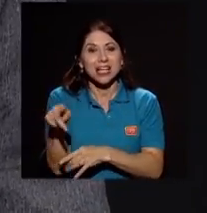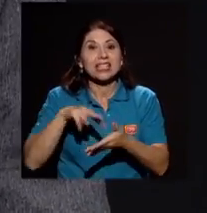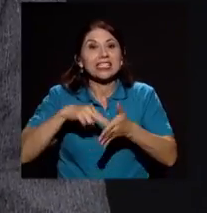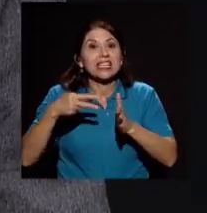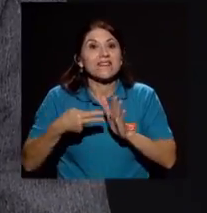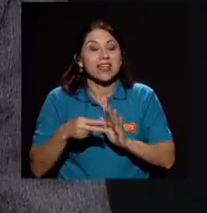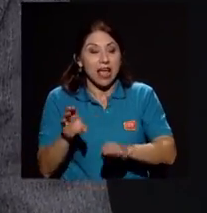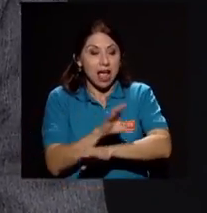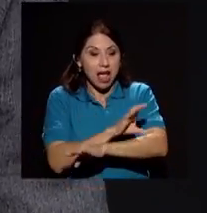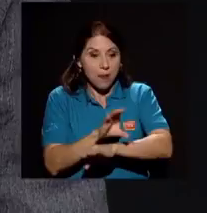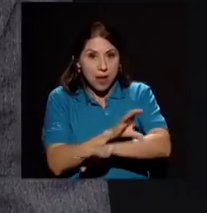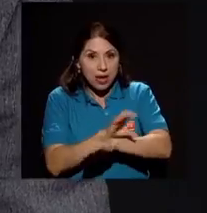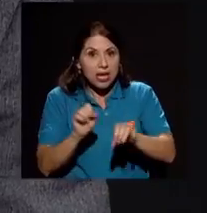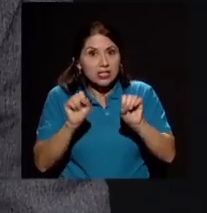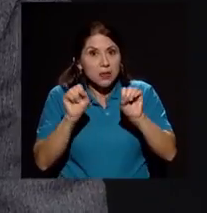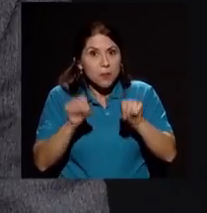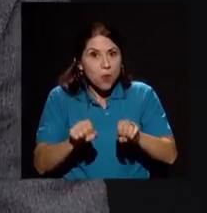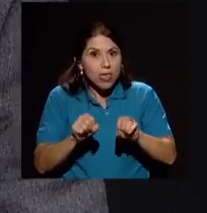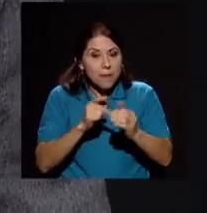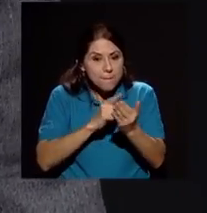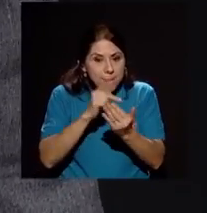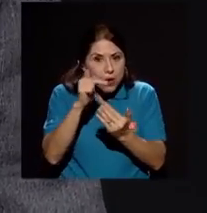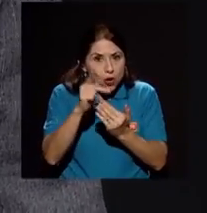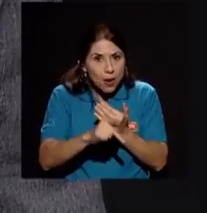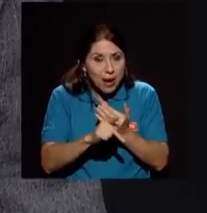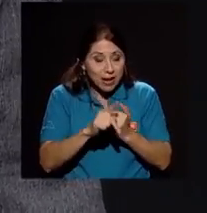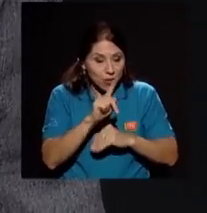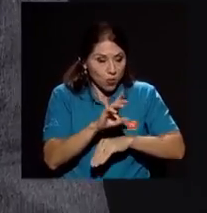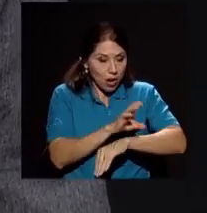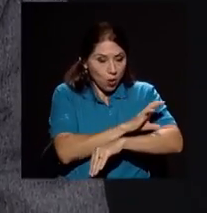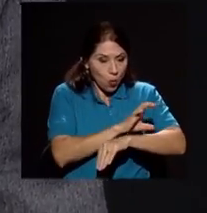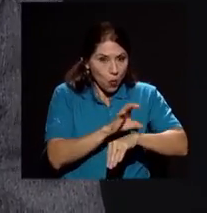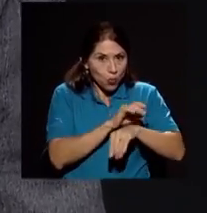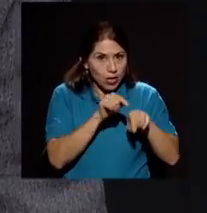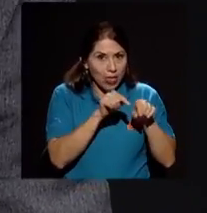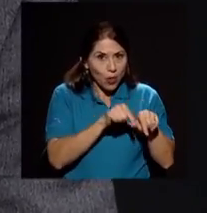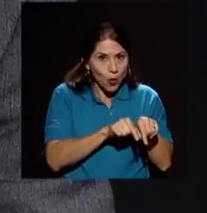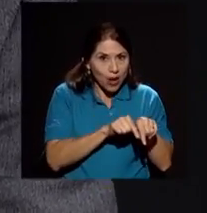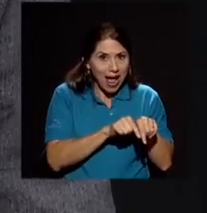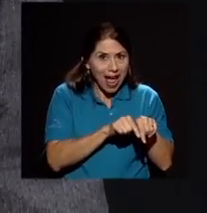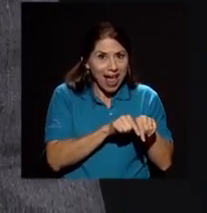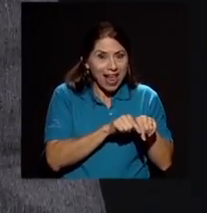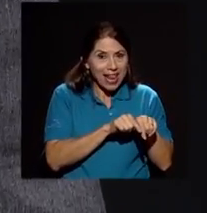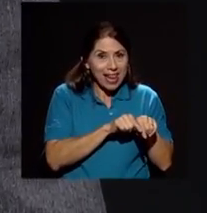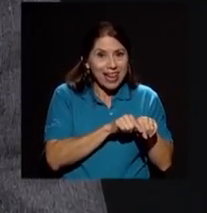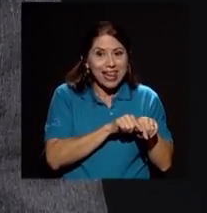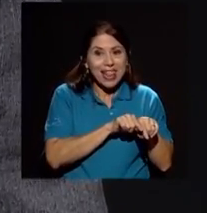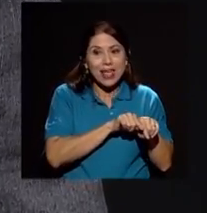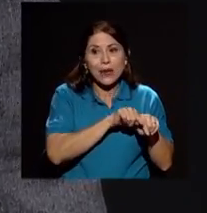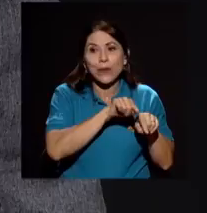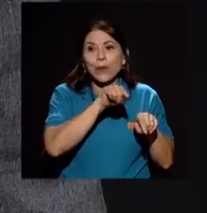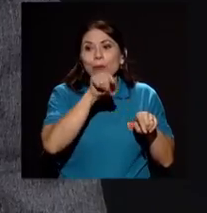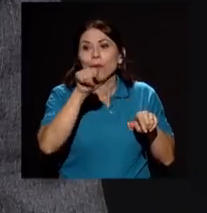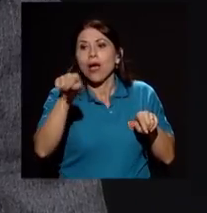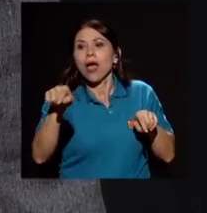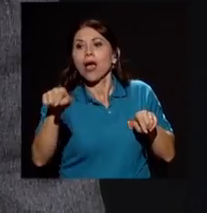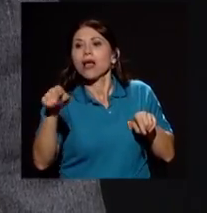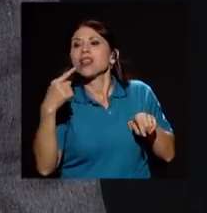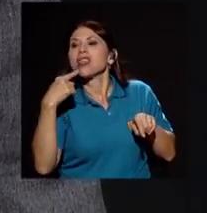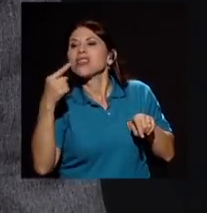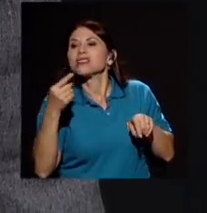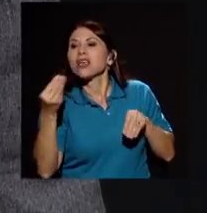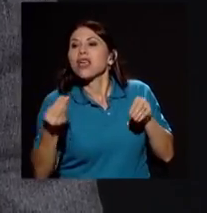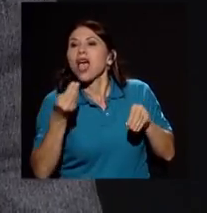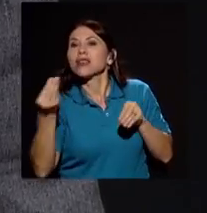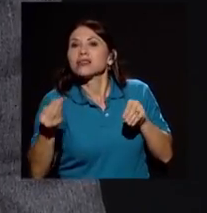de manera tal que una computadora elegirá instrucciones que si yo a la lavadora de platos de nosotros en nuestra